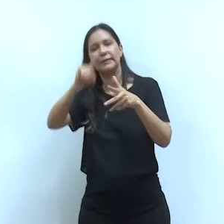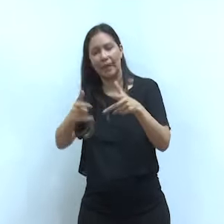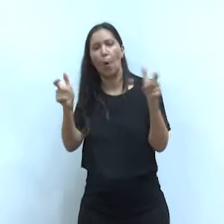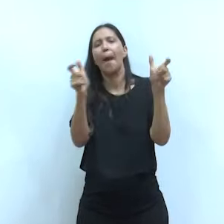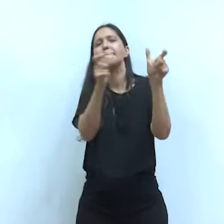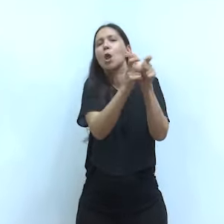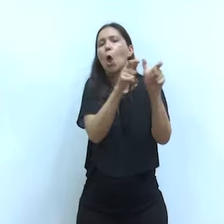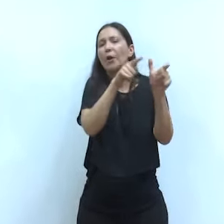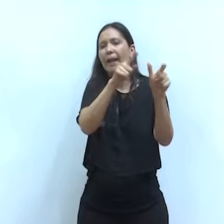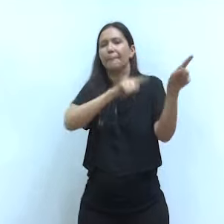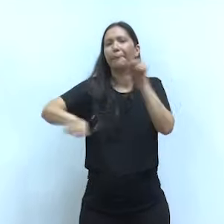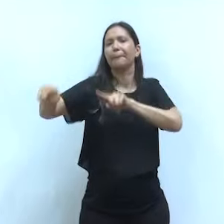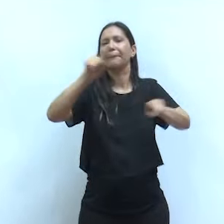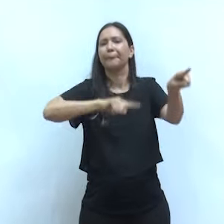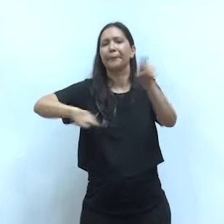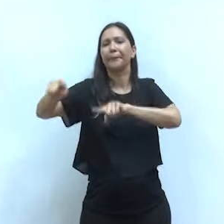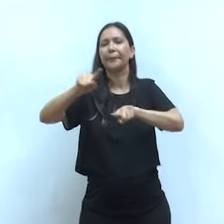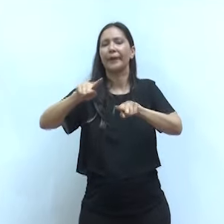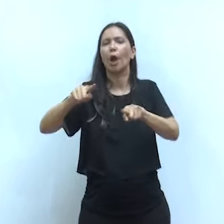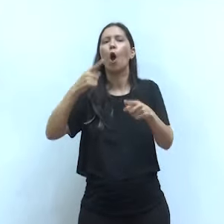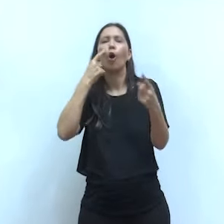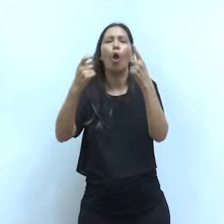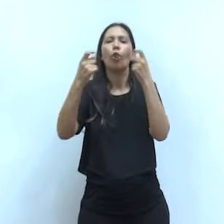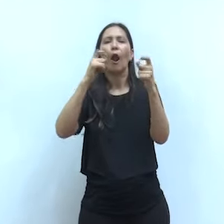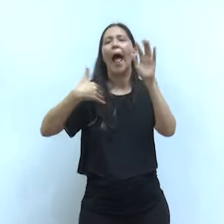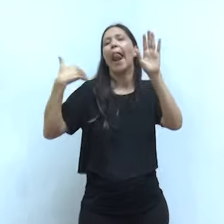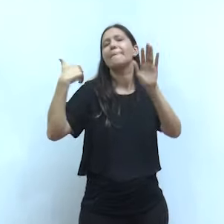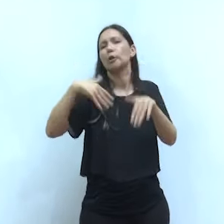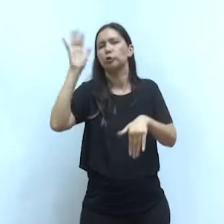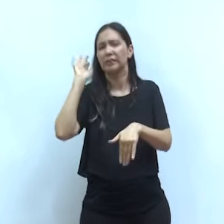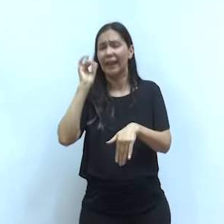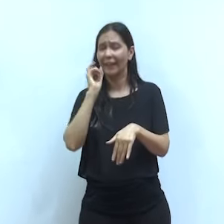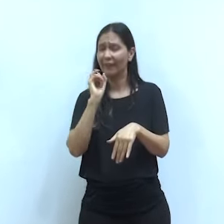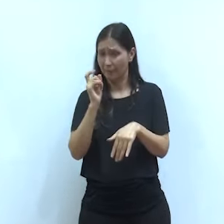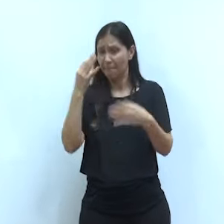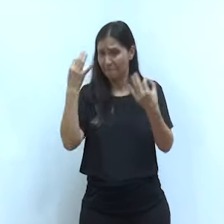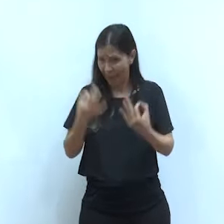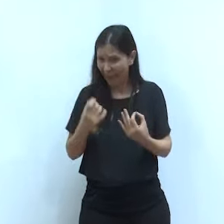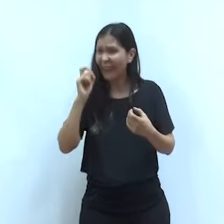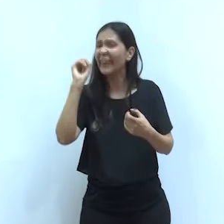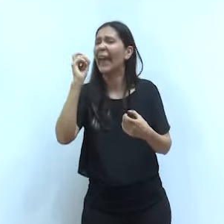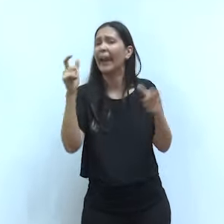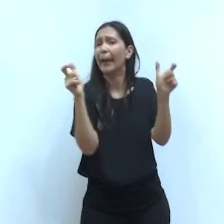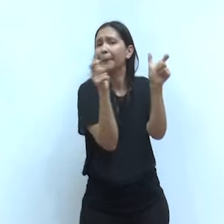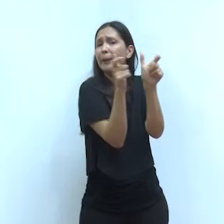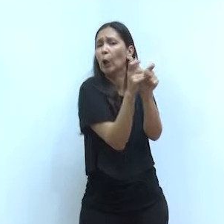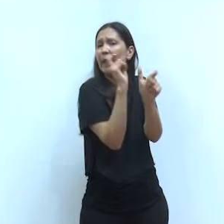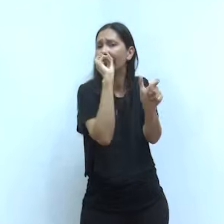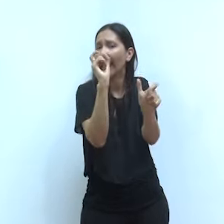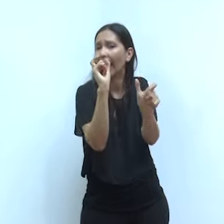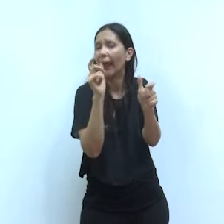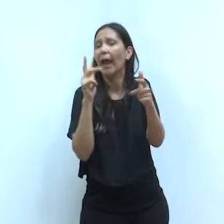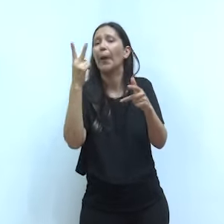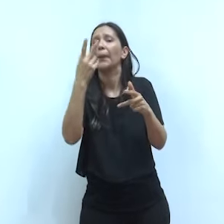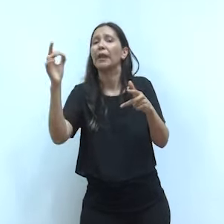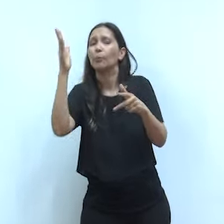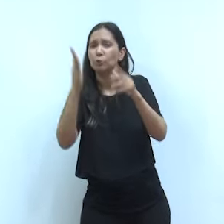uno dirá bien quién es esa minoría Bueno hay un 20% que dice los ricos los grandes